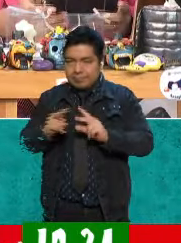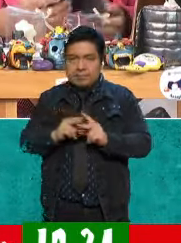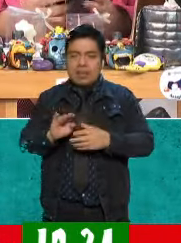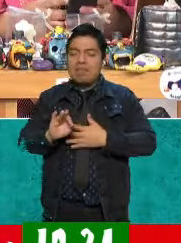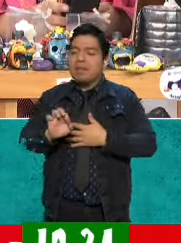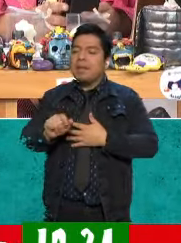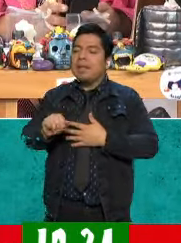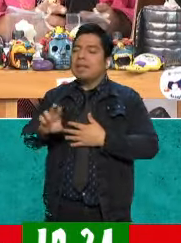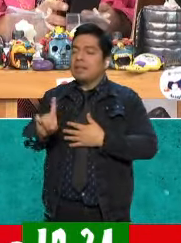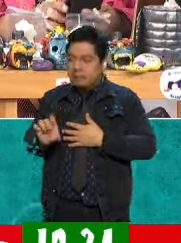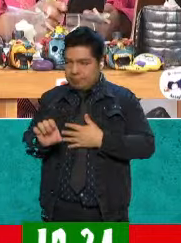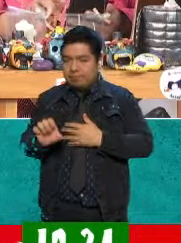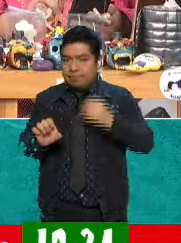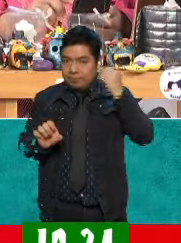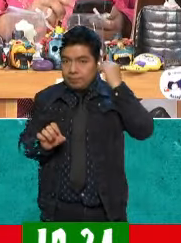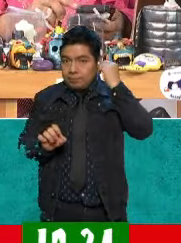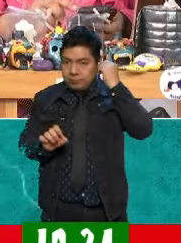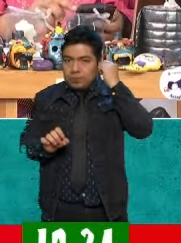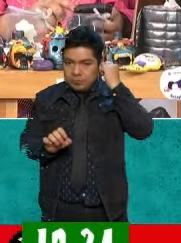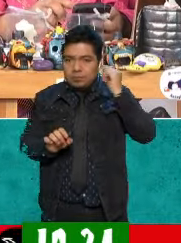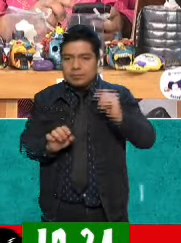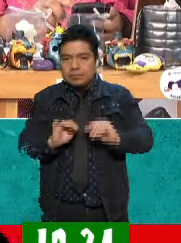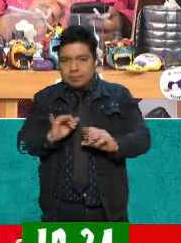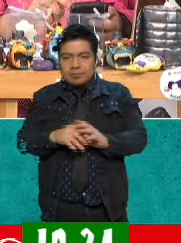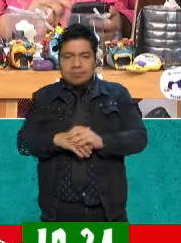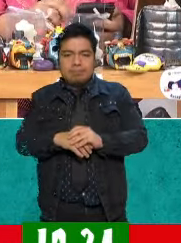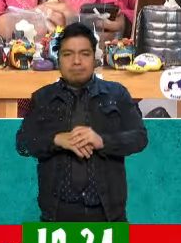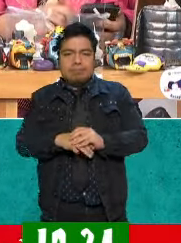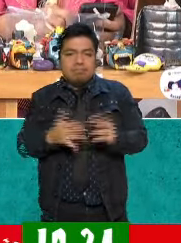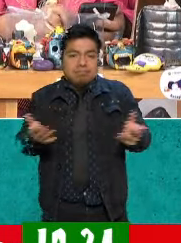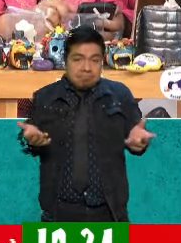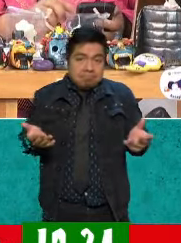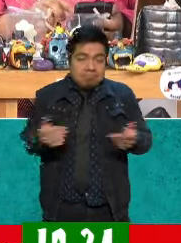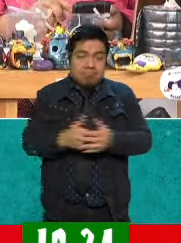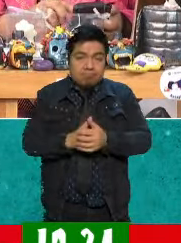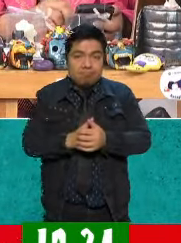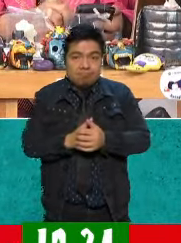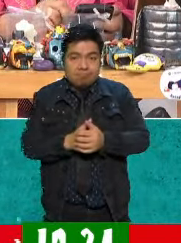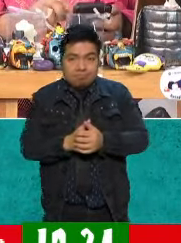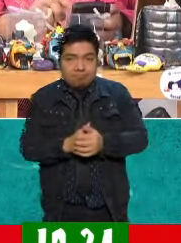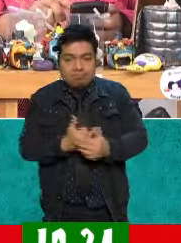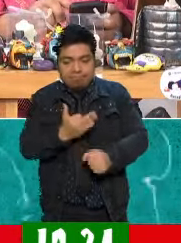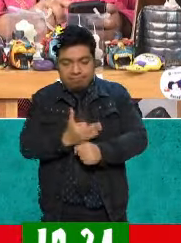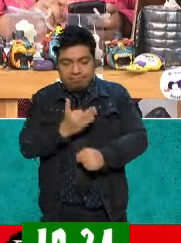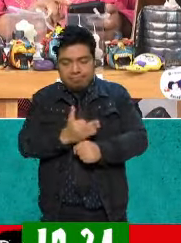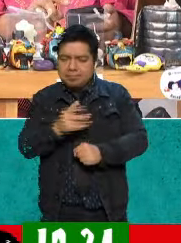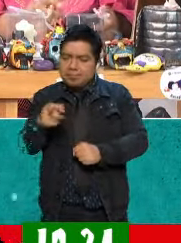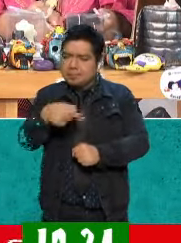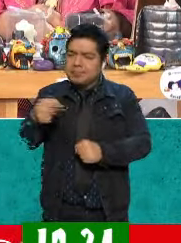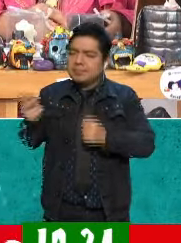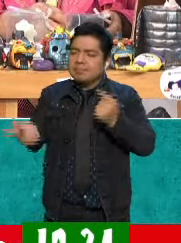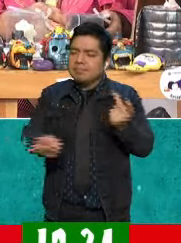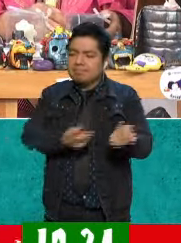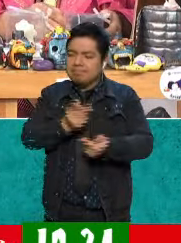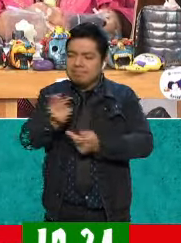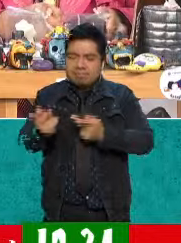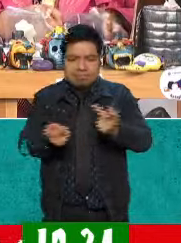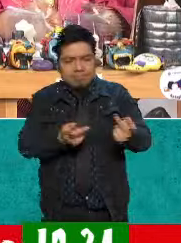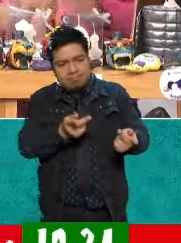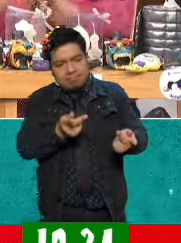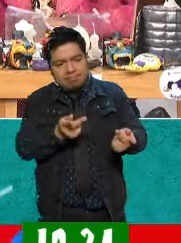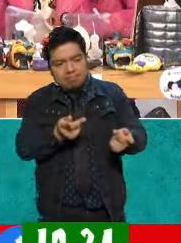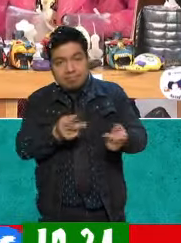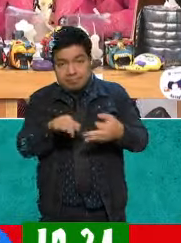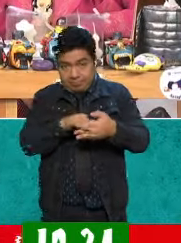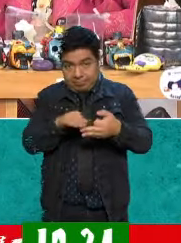efeméride. Exacto, del 14 de febrero. Sí. Pues justo quería preguntarles un poco cómo, ya que se acerca